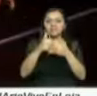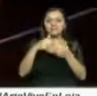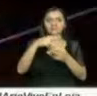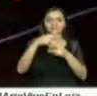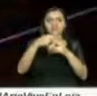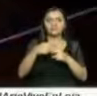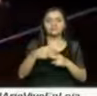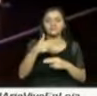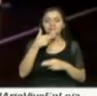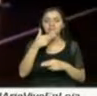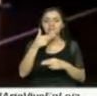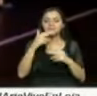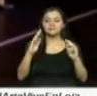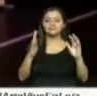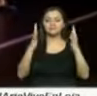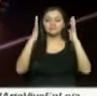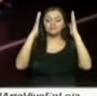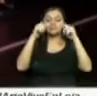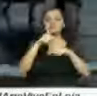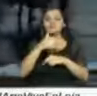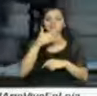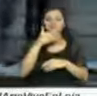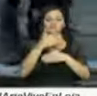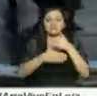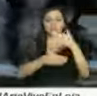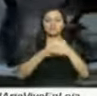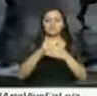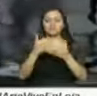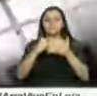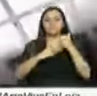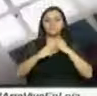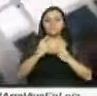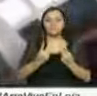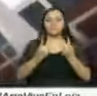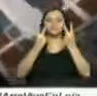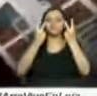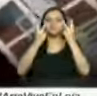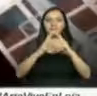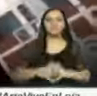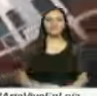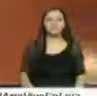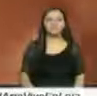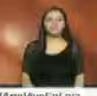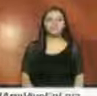denominar al festival un festival de artes vivas.